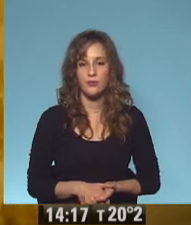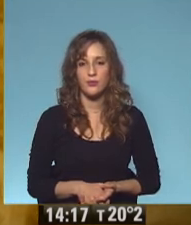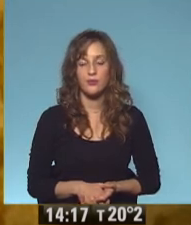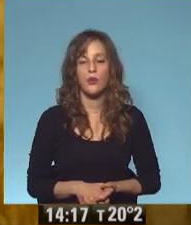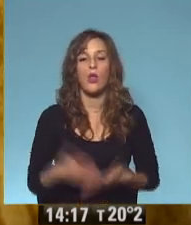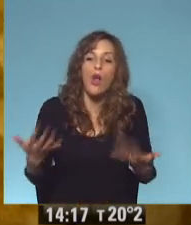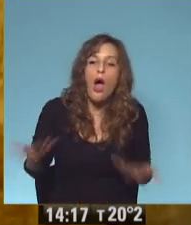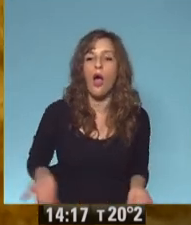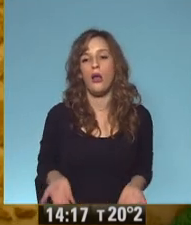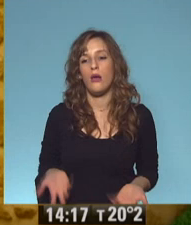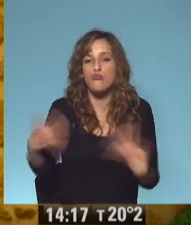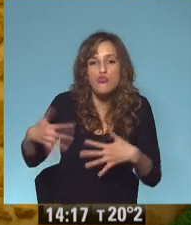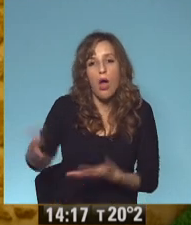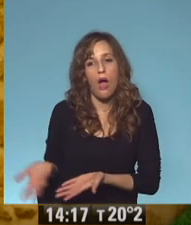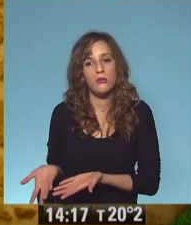Dale, Alterio.